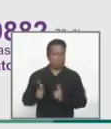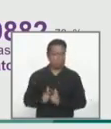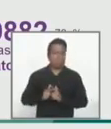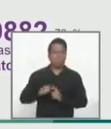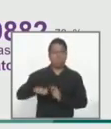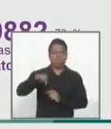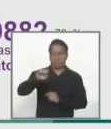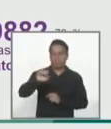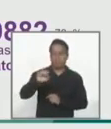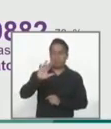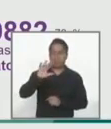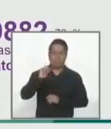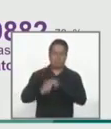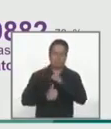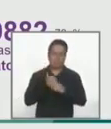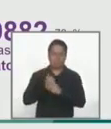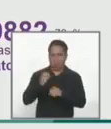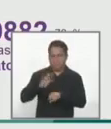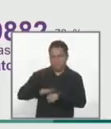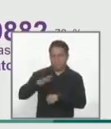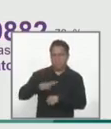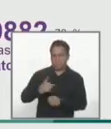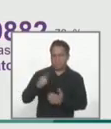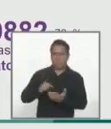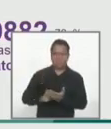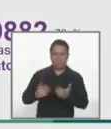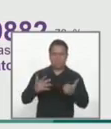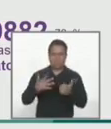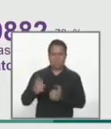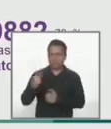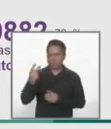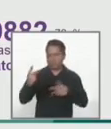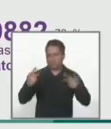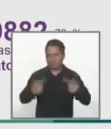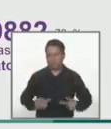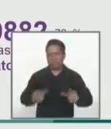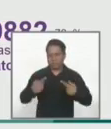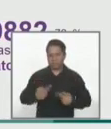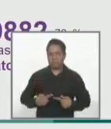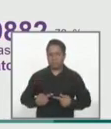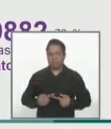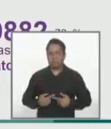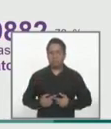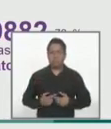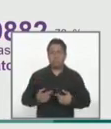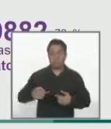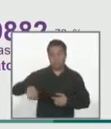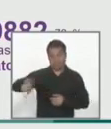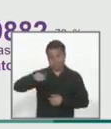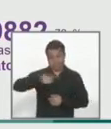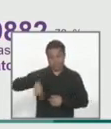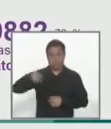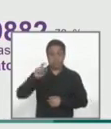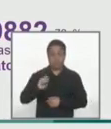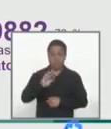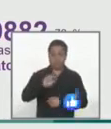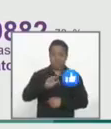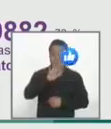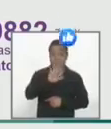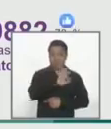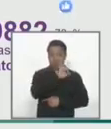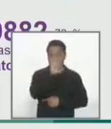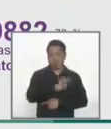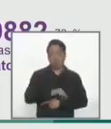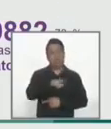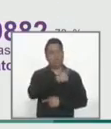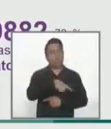de 65 años y más, con 1.602 casos. De estos casos, el 55%,